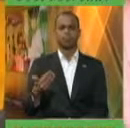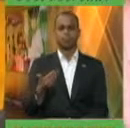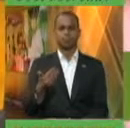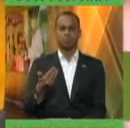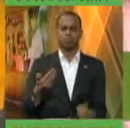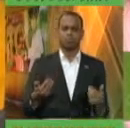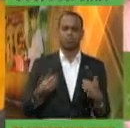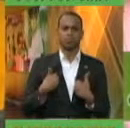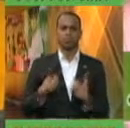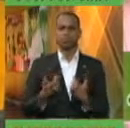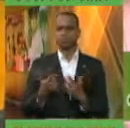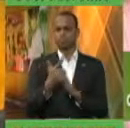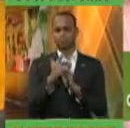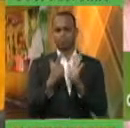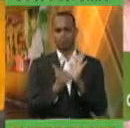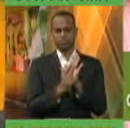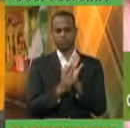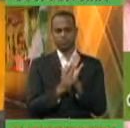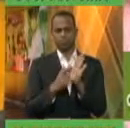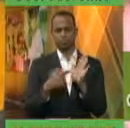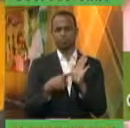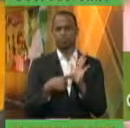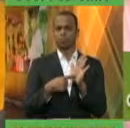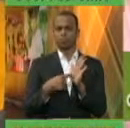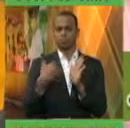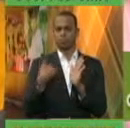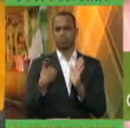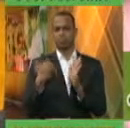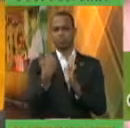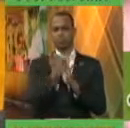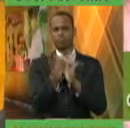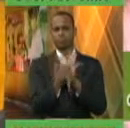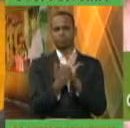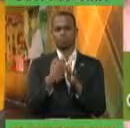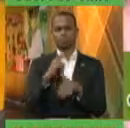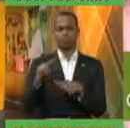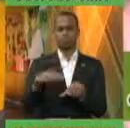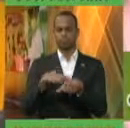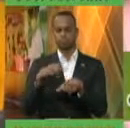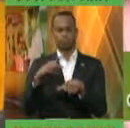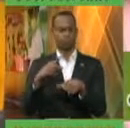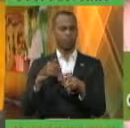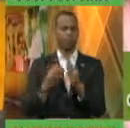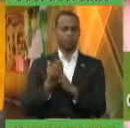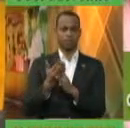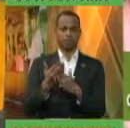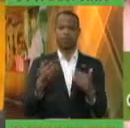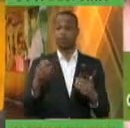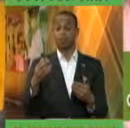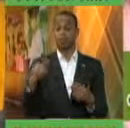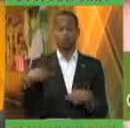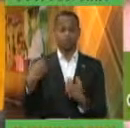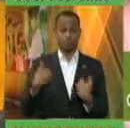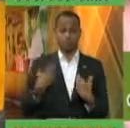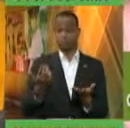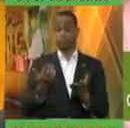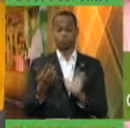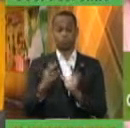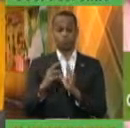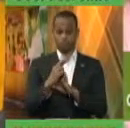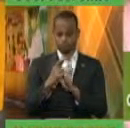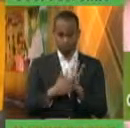tenemos una ley que incorpora las normas nacional de accesibilidad ahora tenemos un reglamento y tenemos